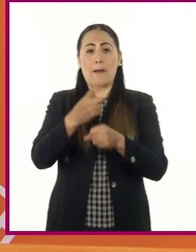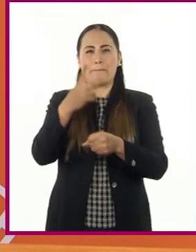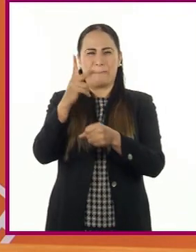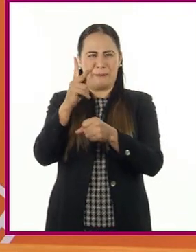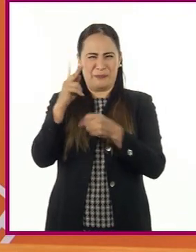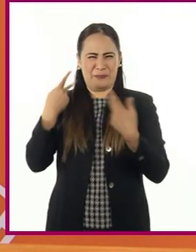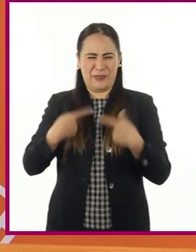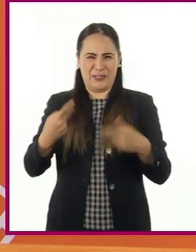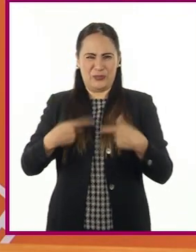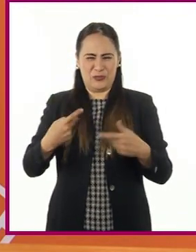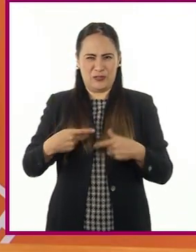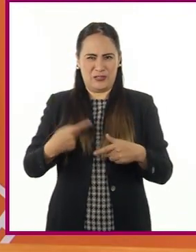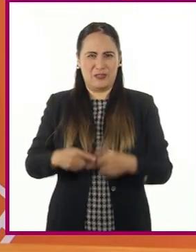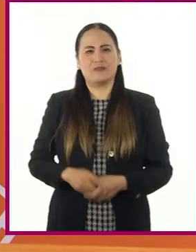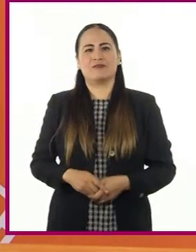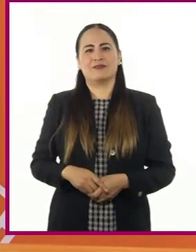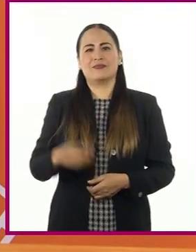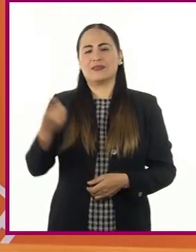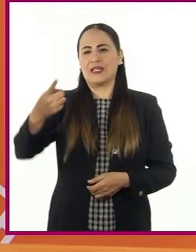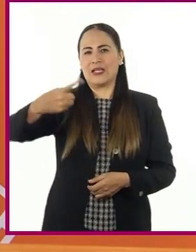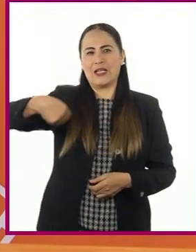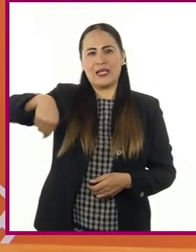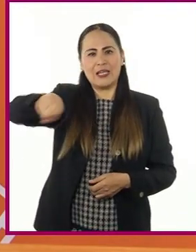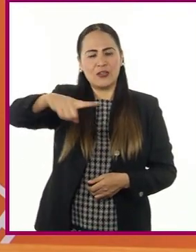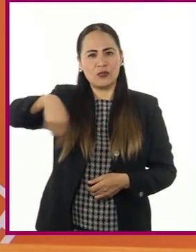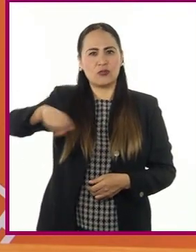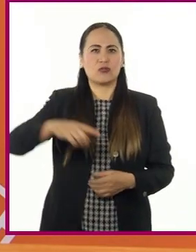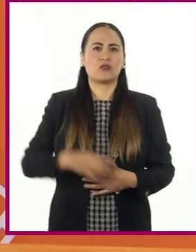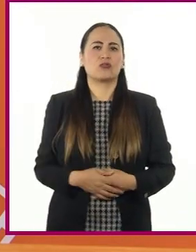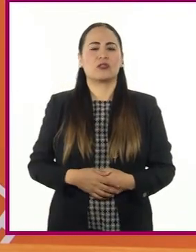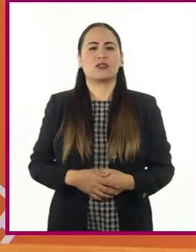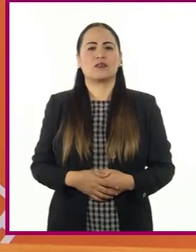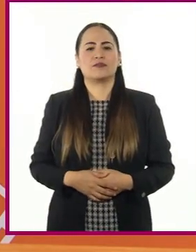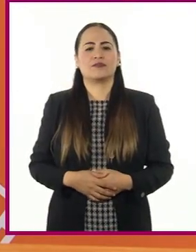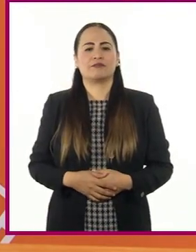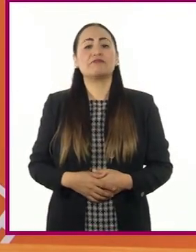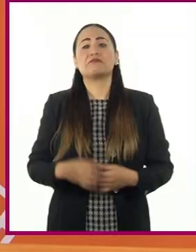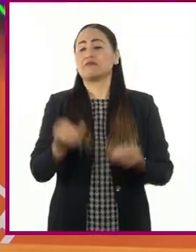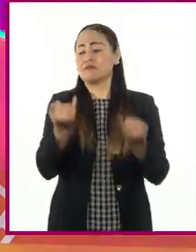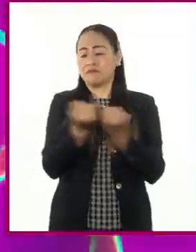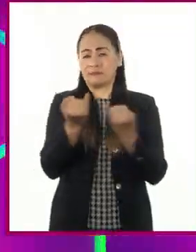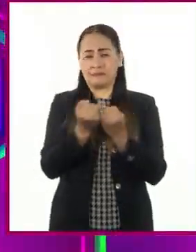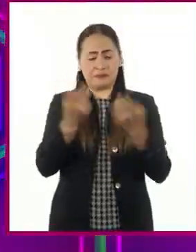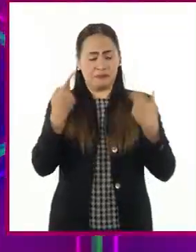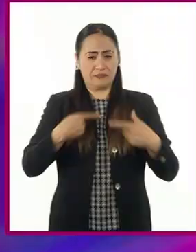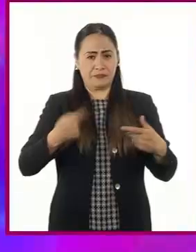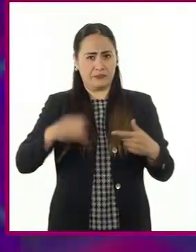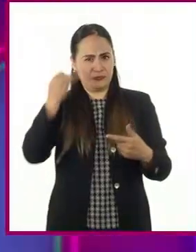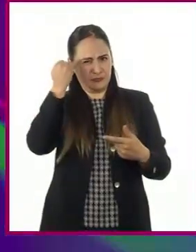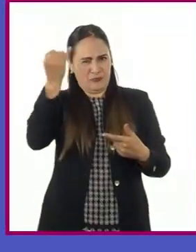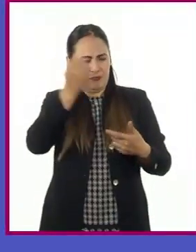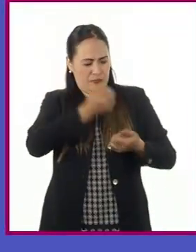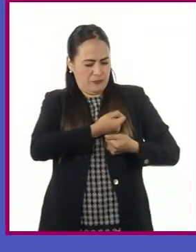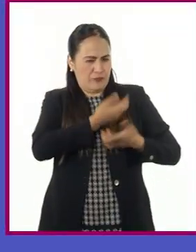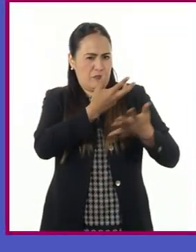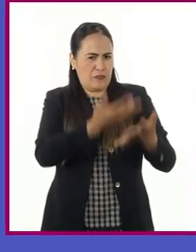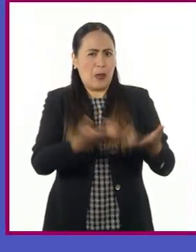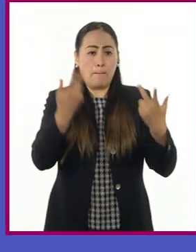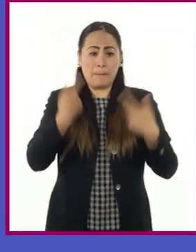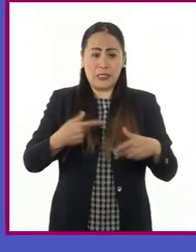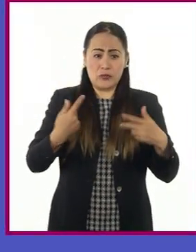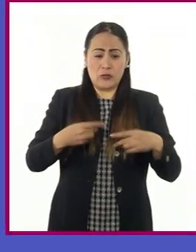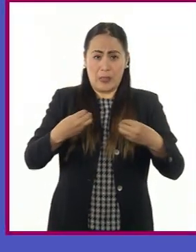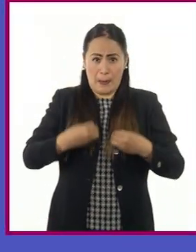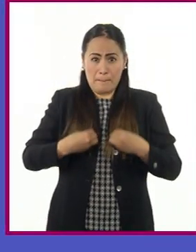poesía para existir requiere de todos nosotros, pero también de un poeta, es decir, requiere una persona que